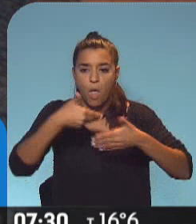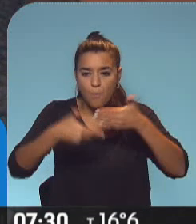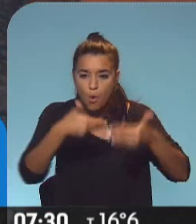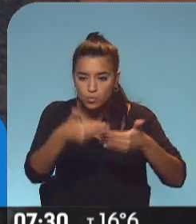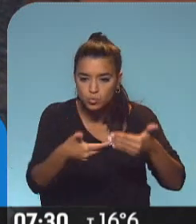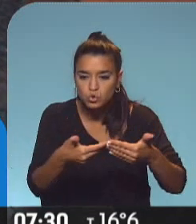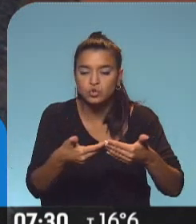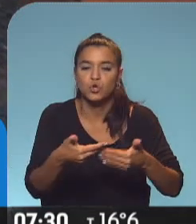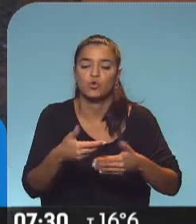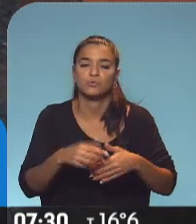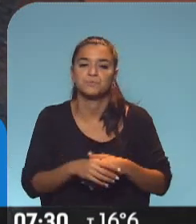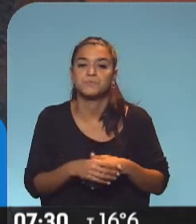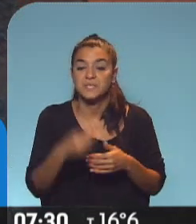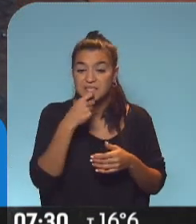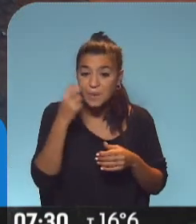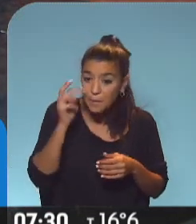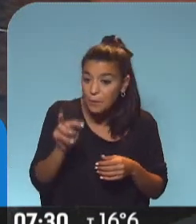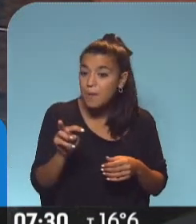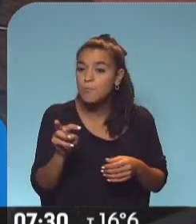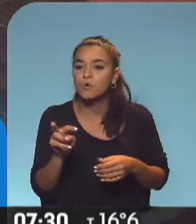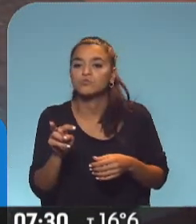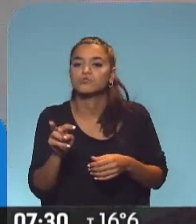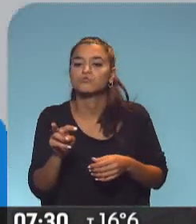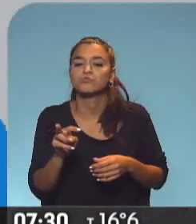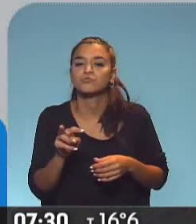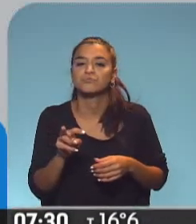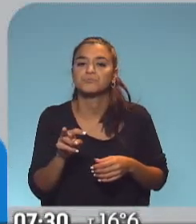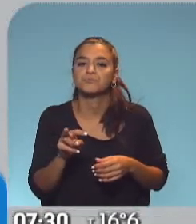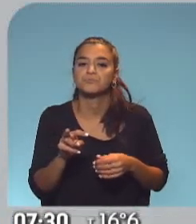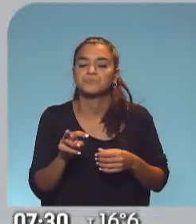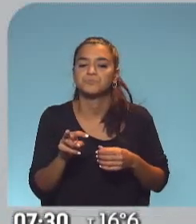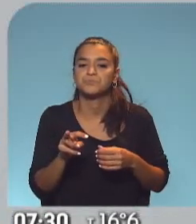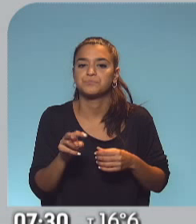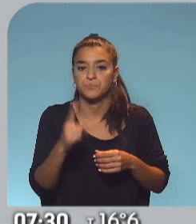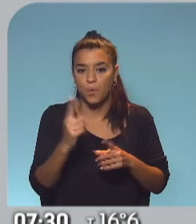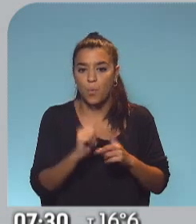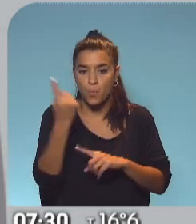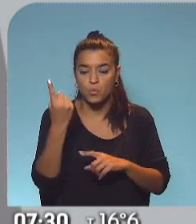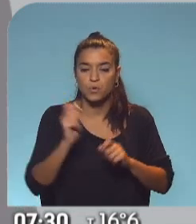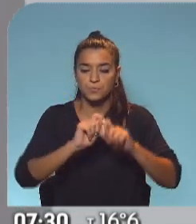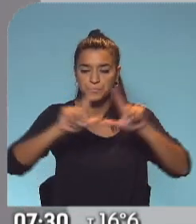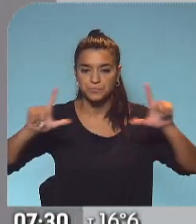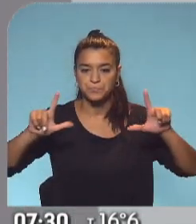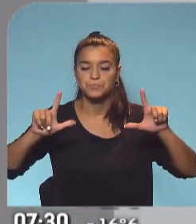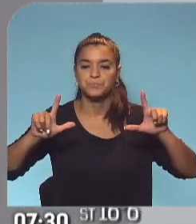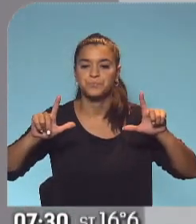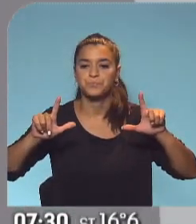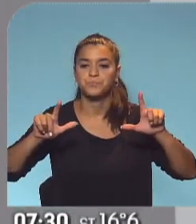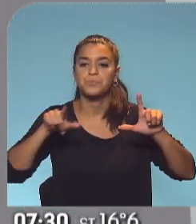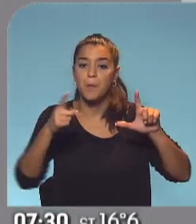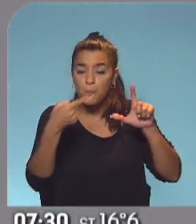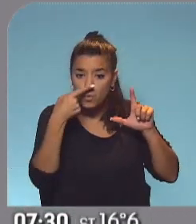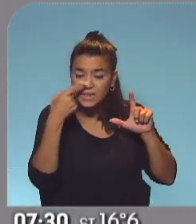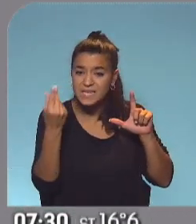evolución. Si vemos en la placa 1, placa 1, es muy